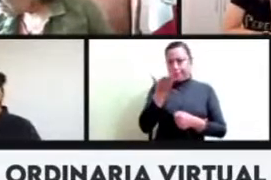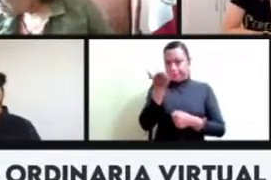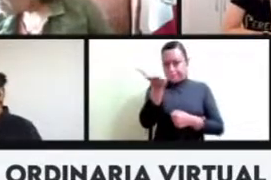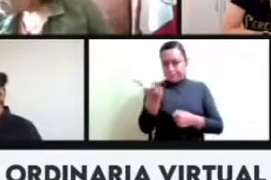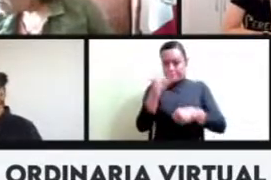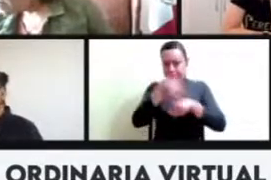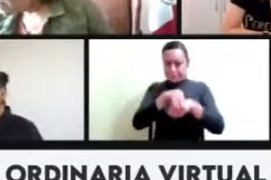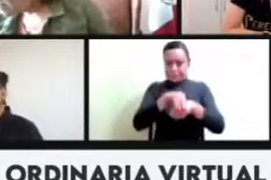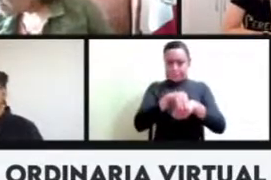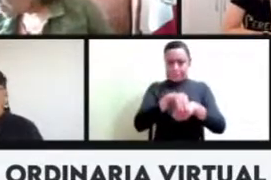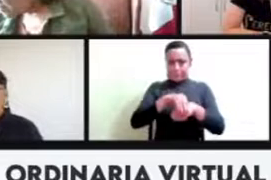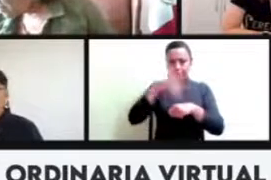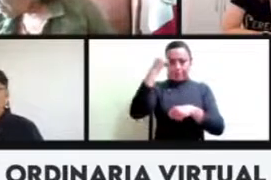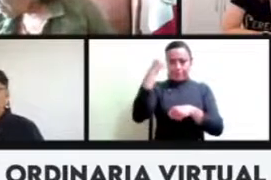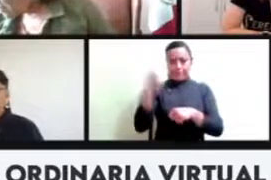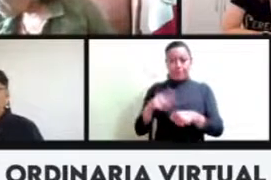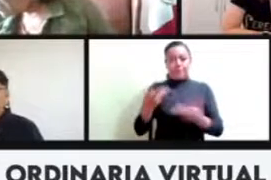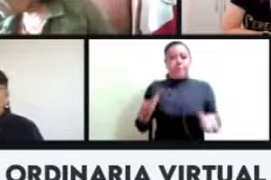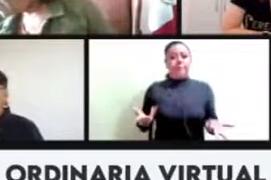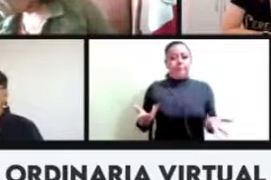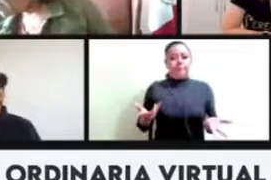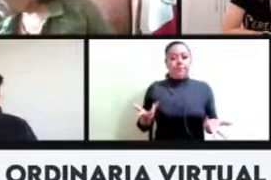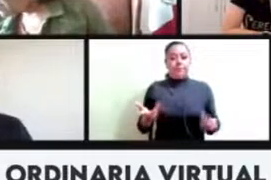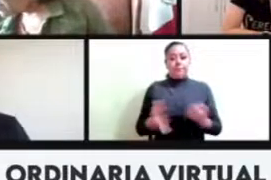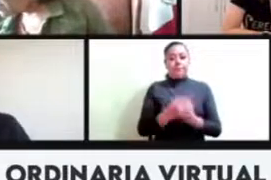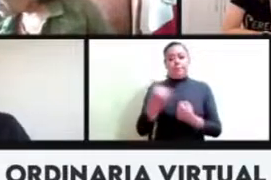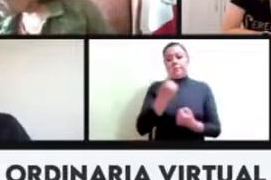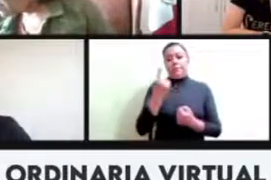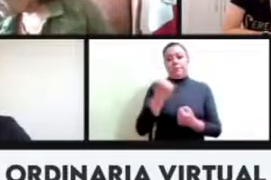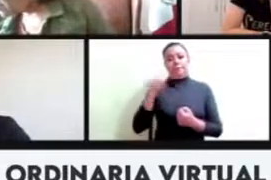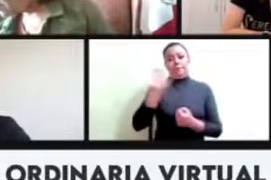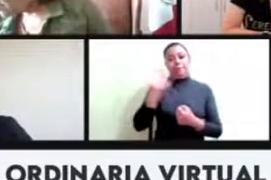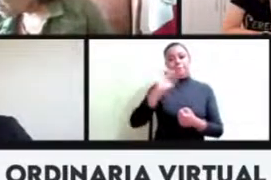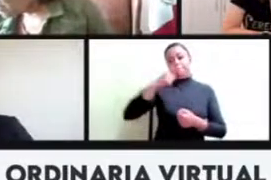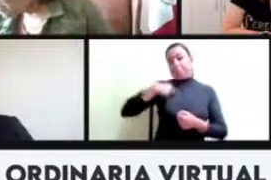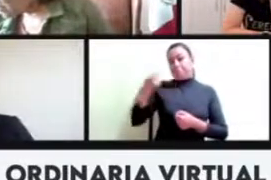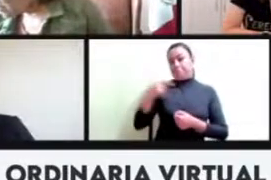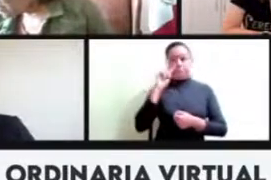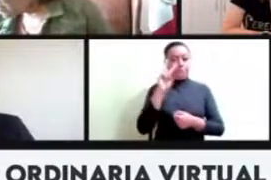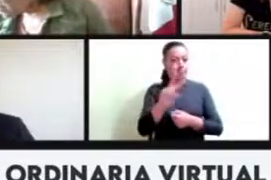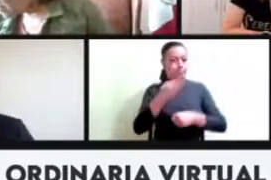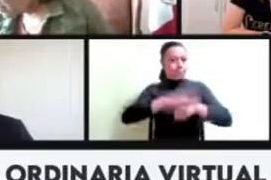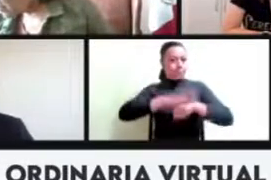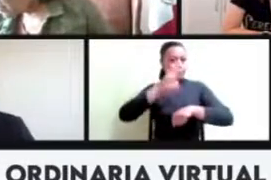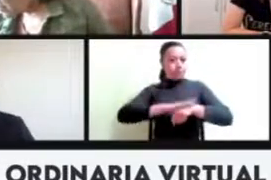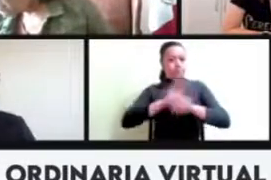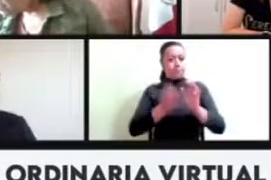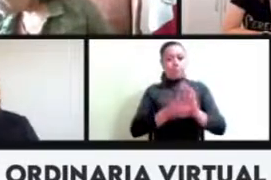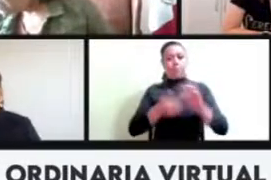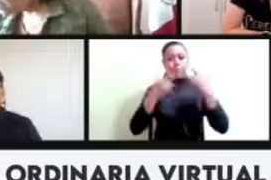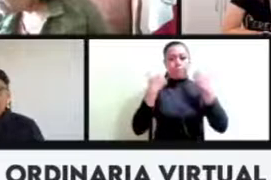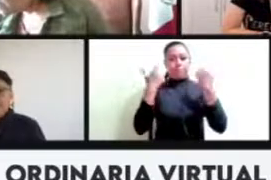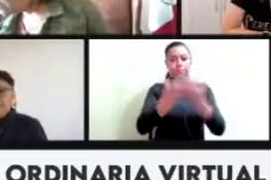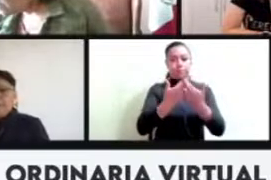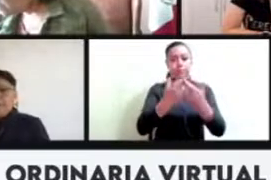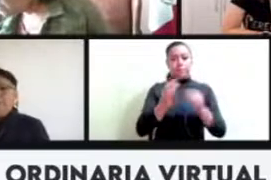estar a lo mejor un poco más metida en cómo se evoluciona la sesión, no he tenido